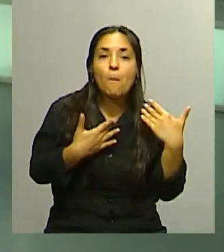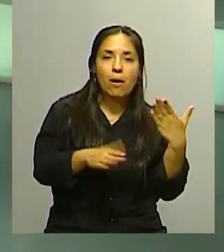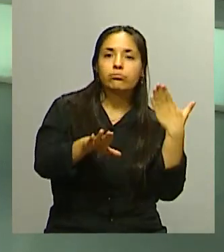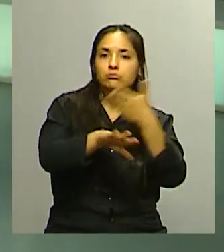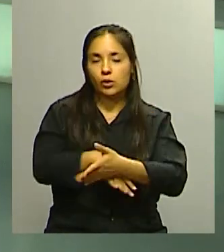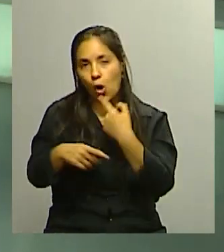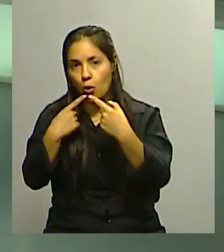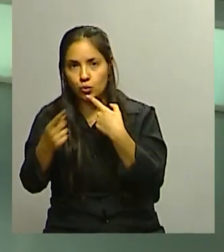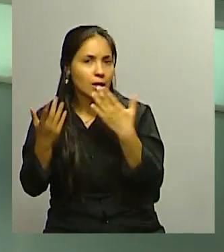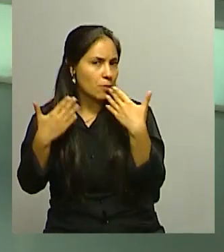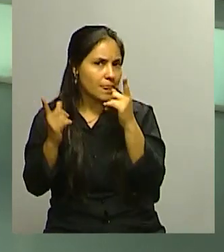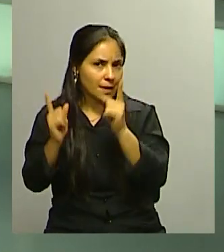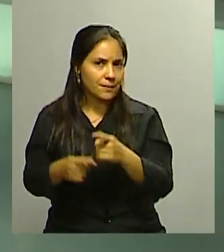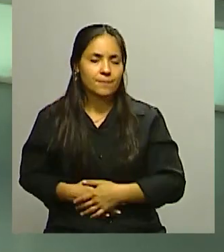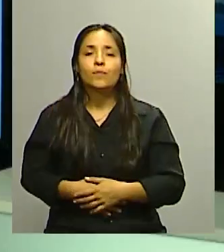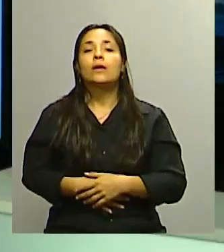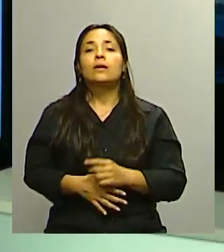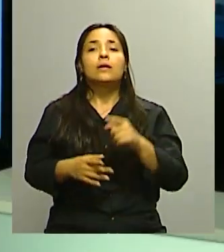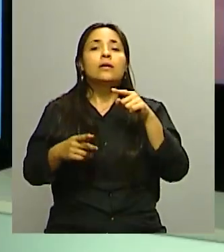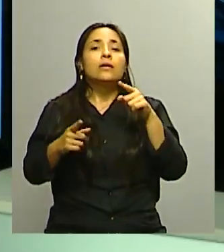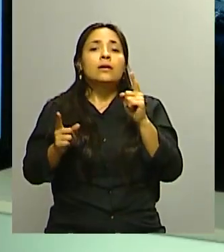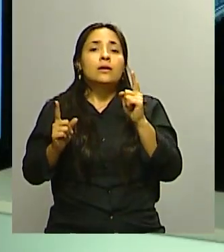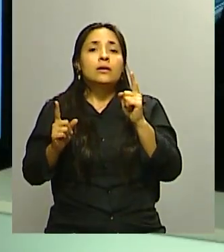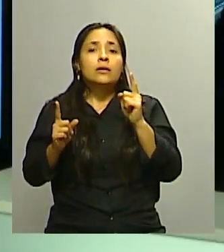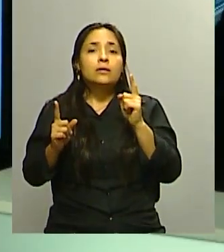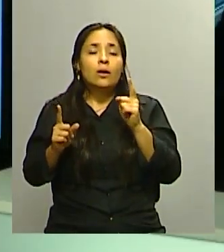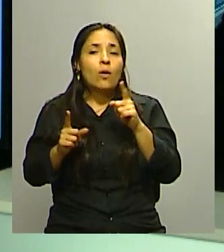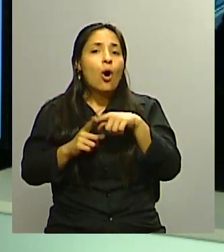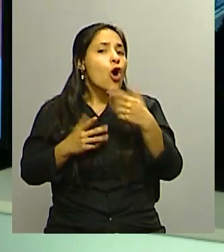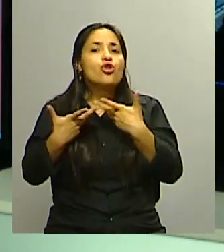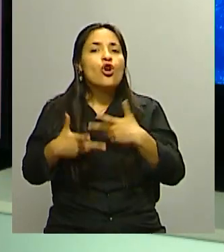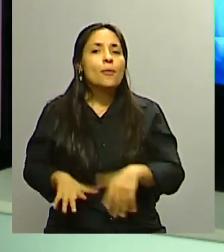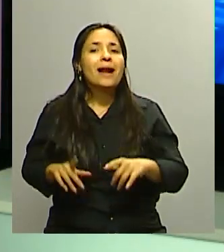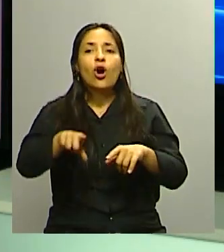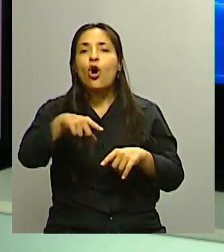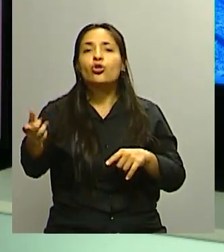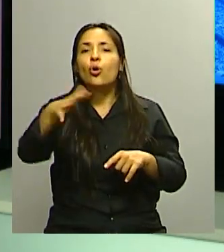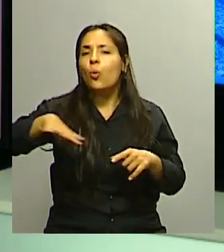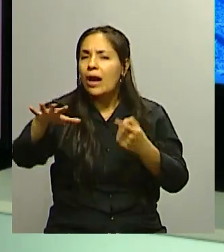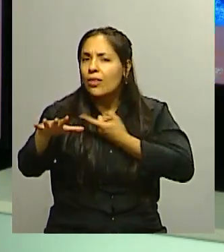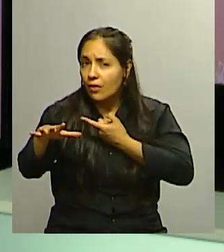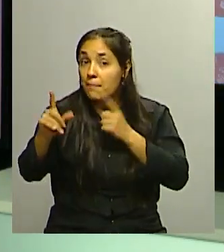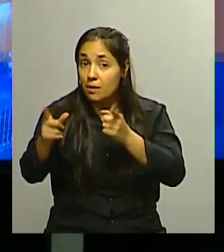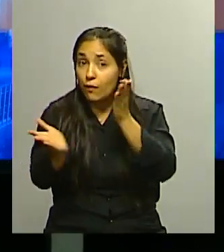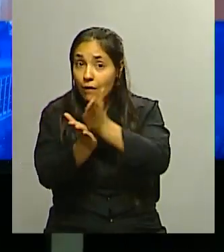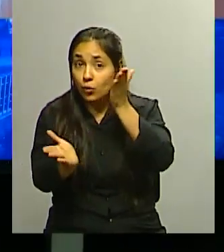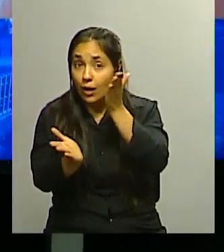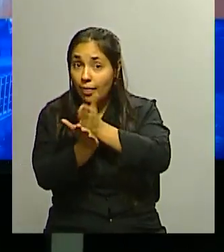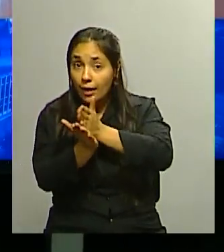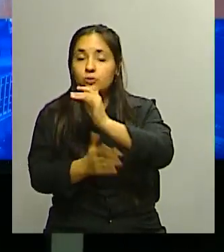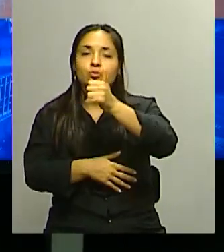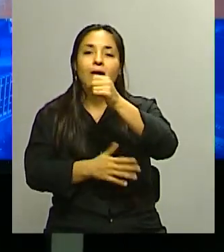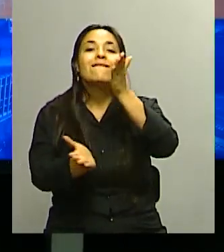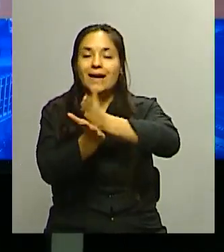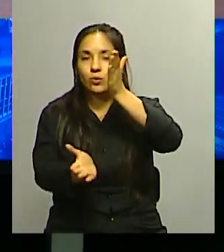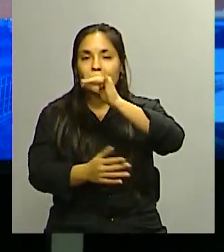asesoramiento. Y el resto, el que funciona, digamos, normalmente en otro lugar, ¿dónde lo hacen? ¿En la Facultad de Derecho? En la Facultad de Derecho,